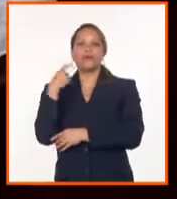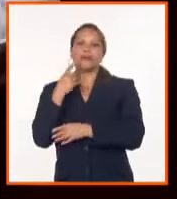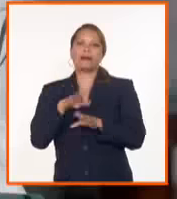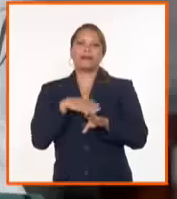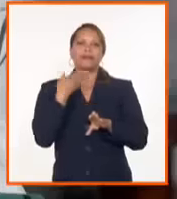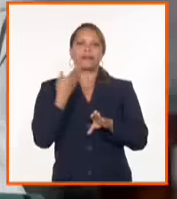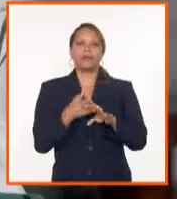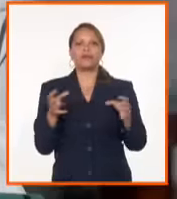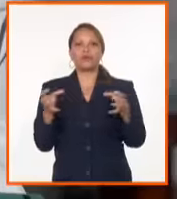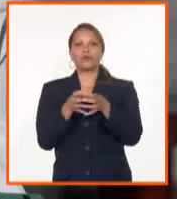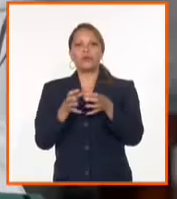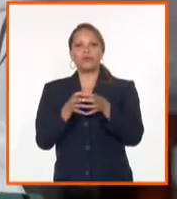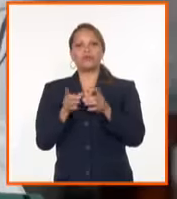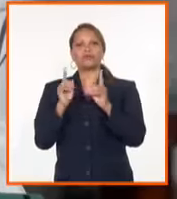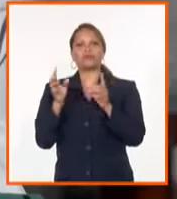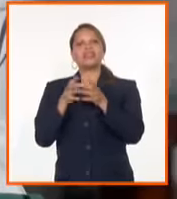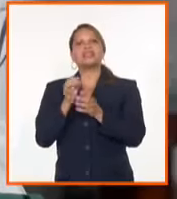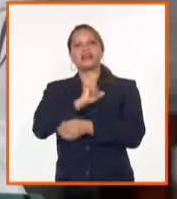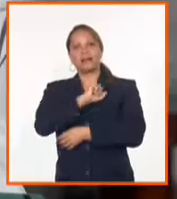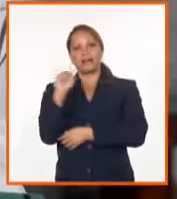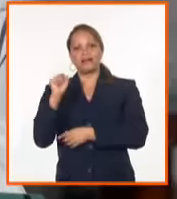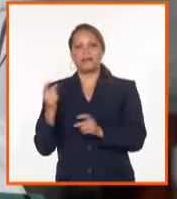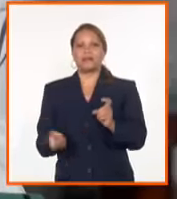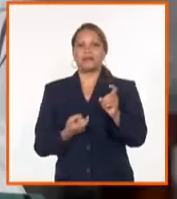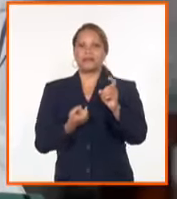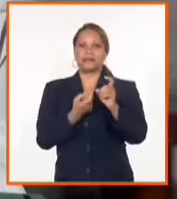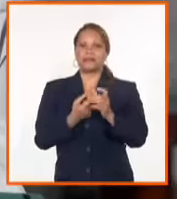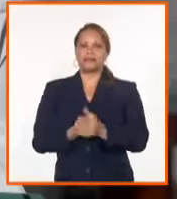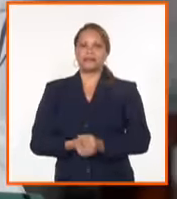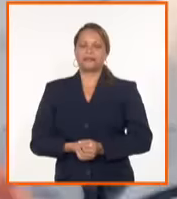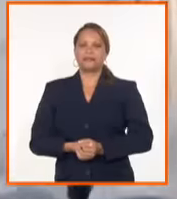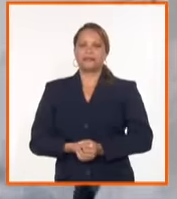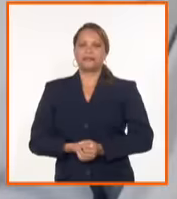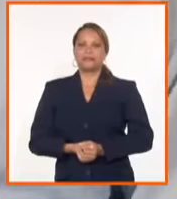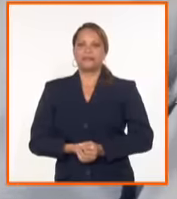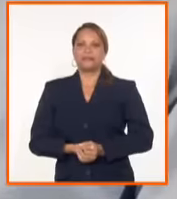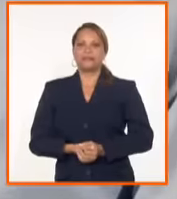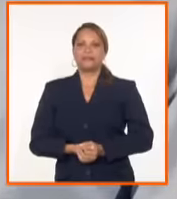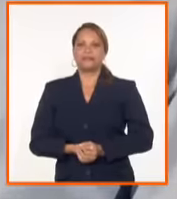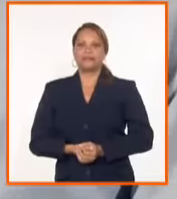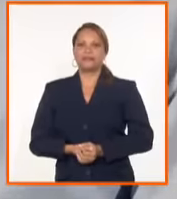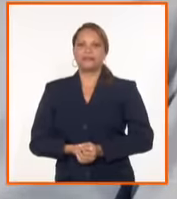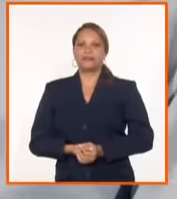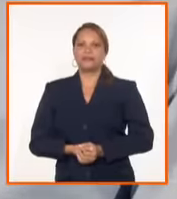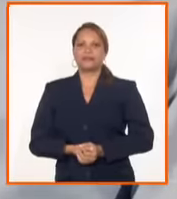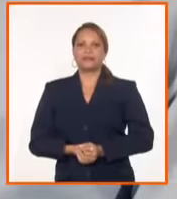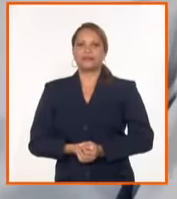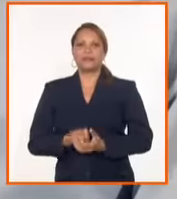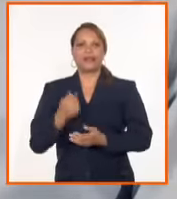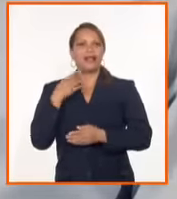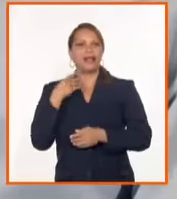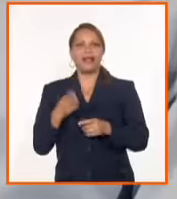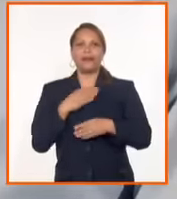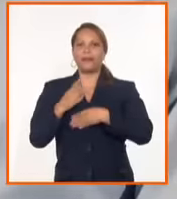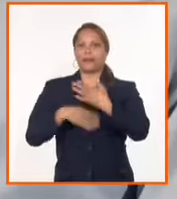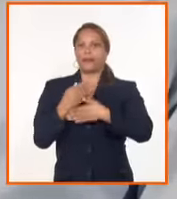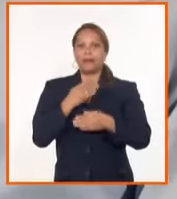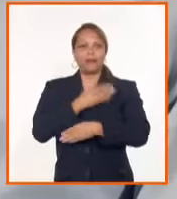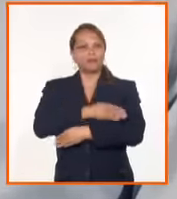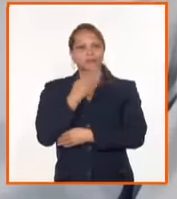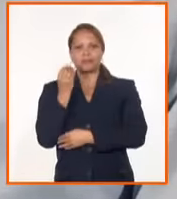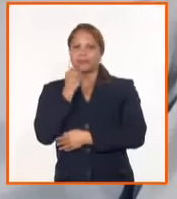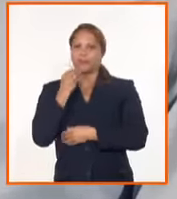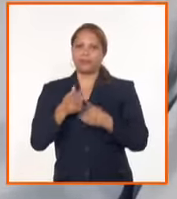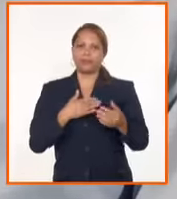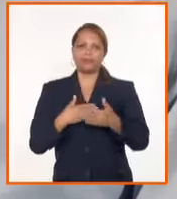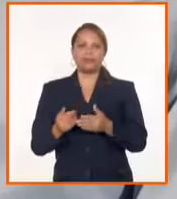ellos, dice, ahora sí ganamos la guerra. Desafió la adversidad. Después, en los años de revolución, y sobre todo